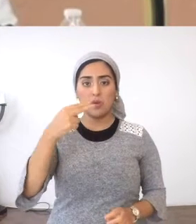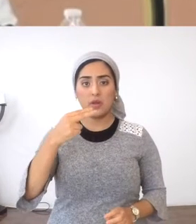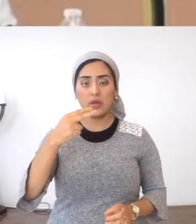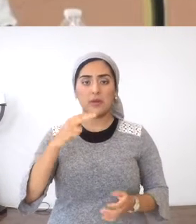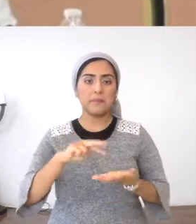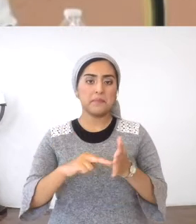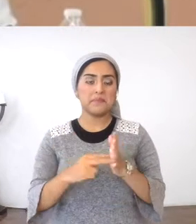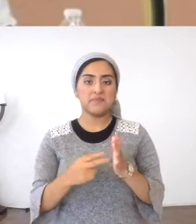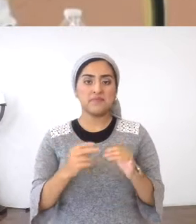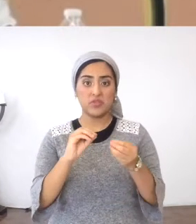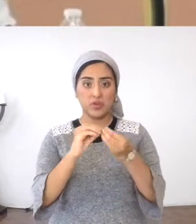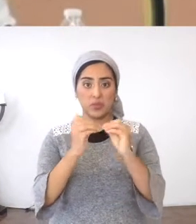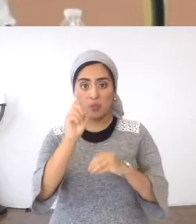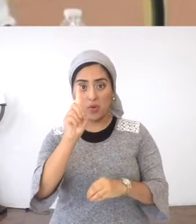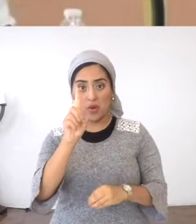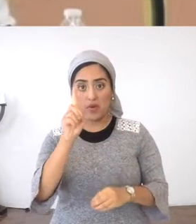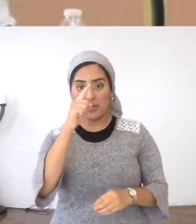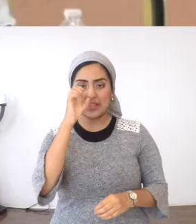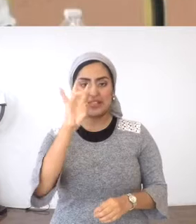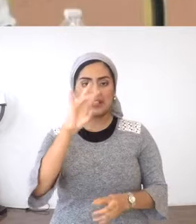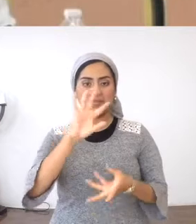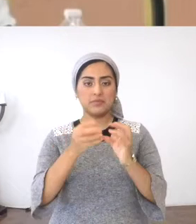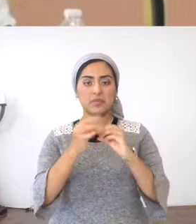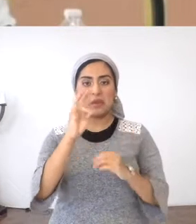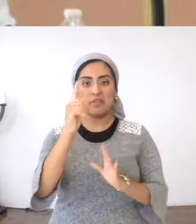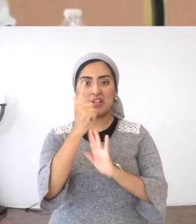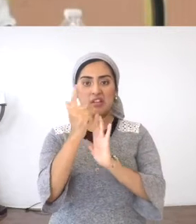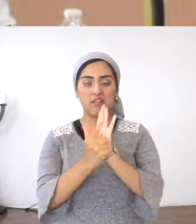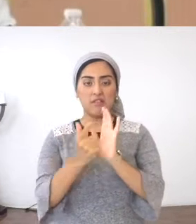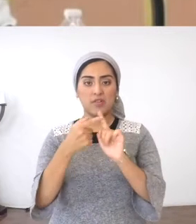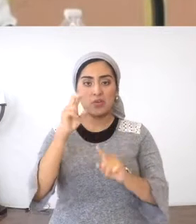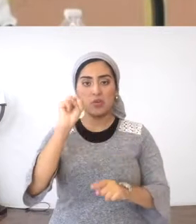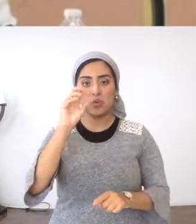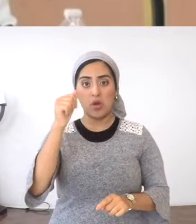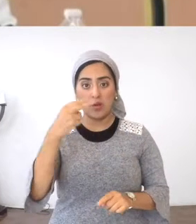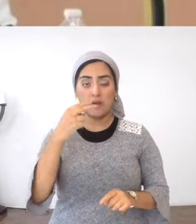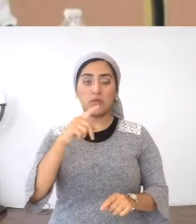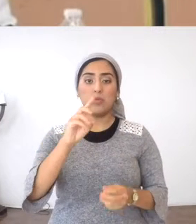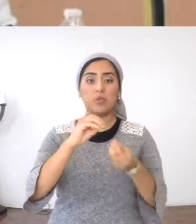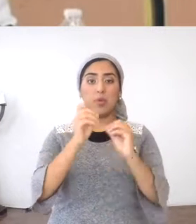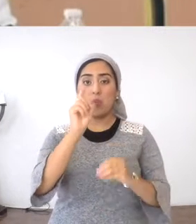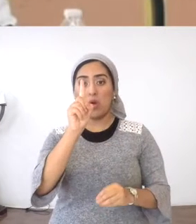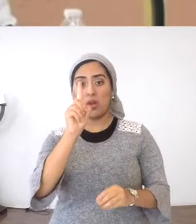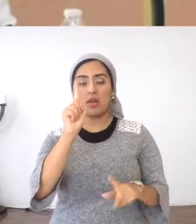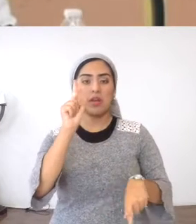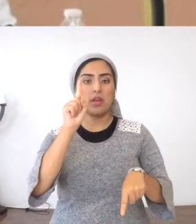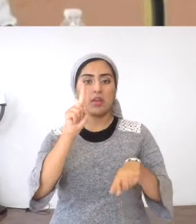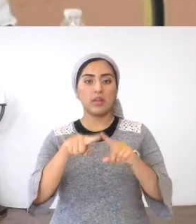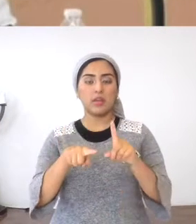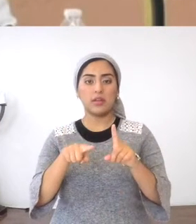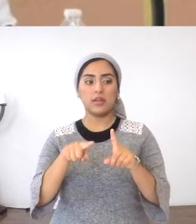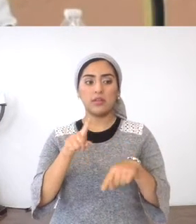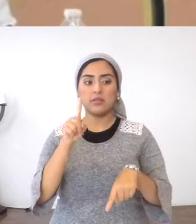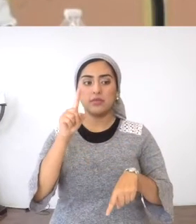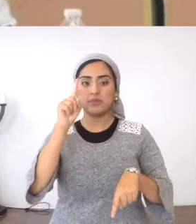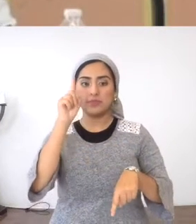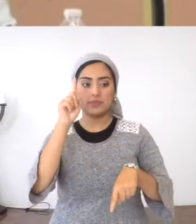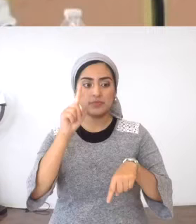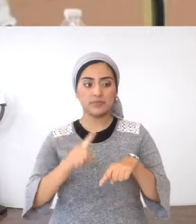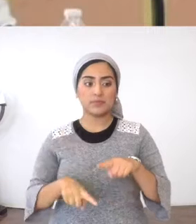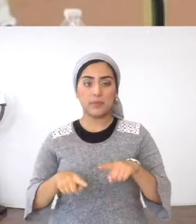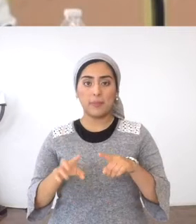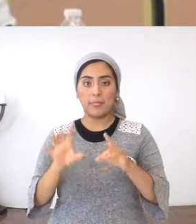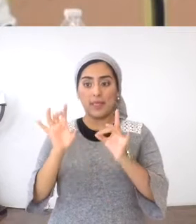Consisten La número Uno Porque son Siete leyes El no Blasfemar Es decir